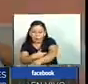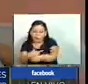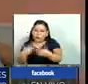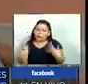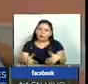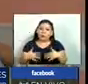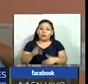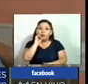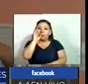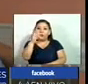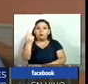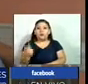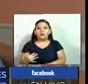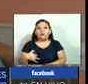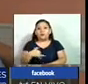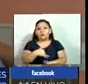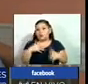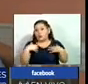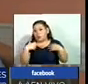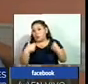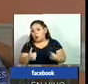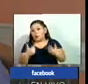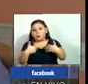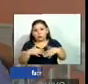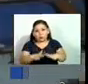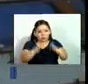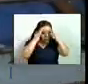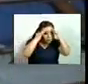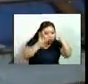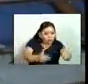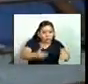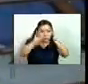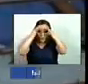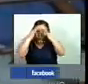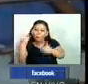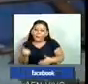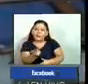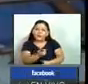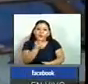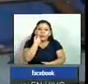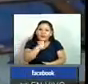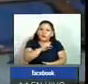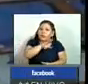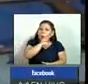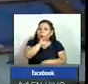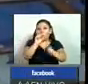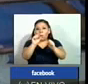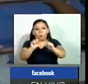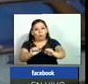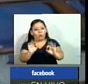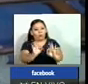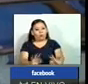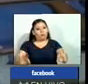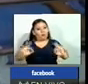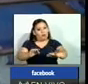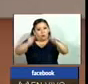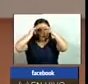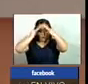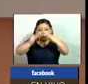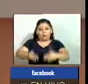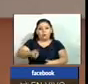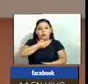el ministro sostiene que se ha redistribuido la atención de pacientes crónicos para brindarles un servicio adecuado